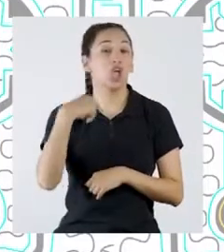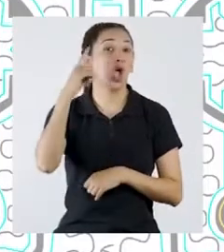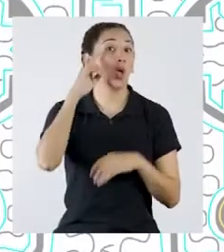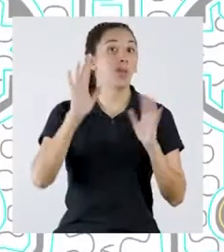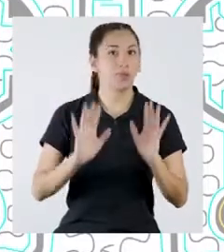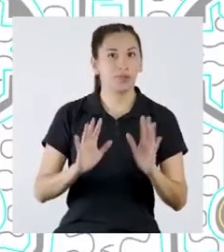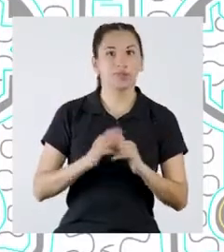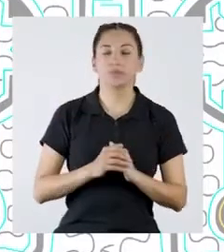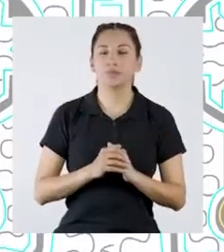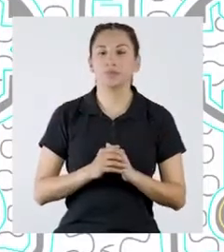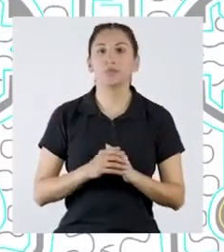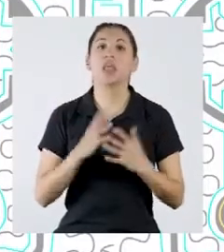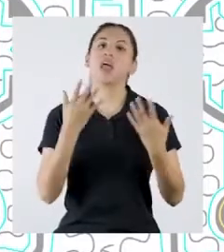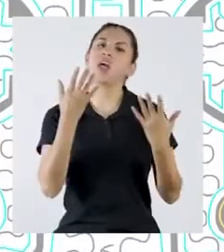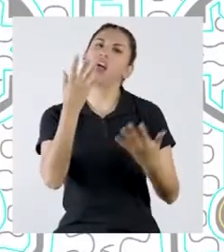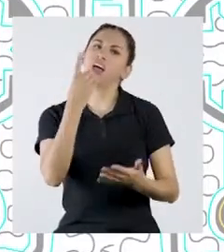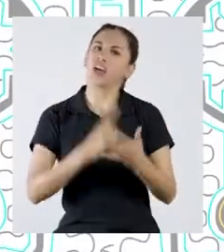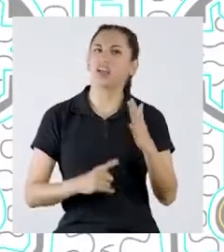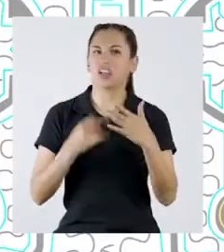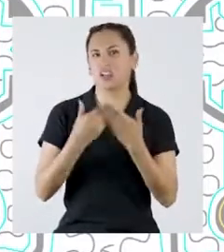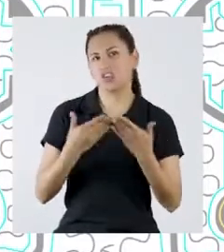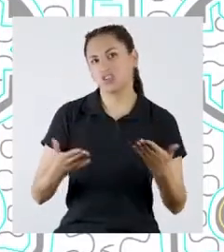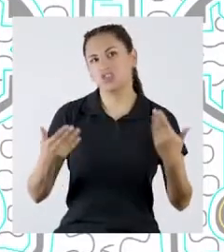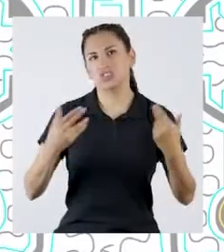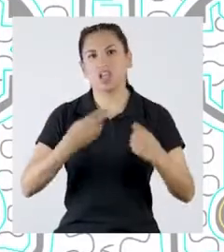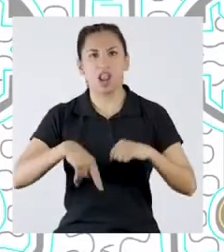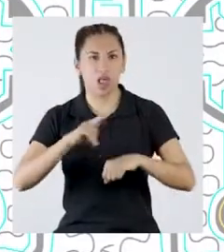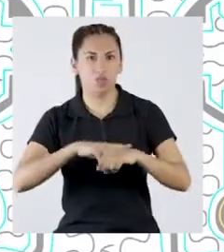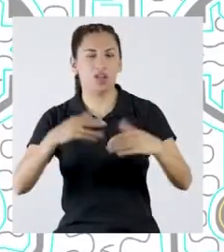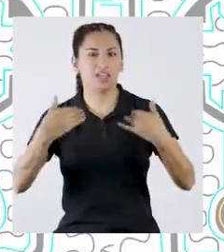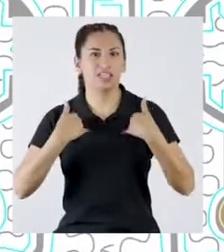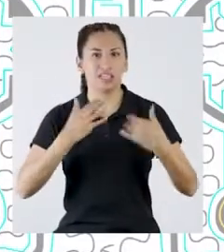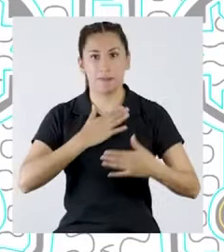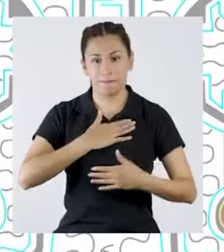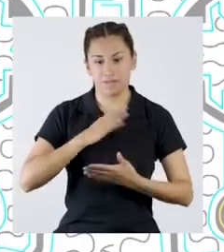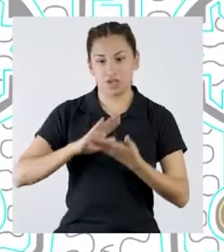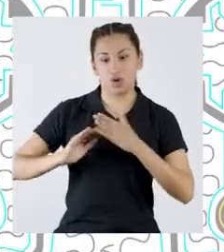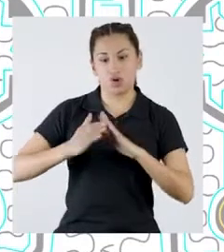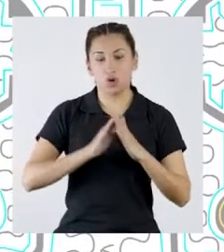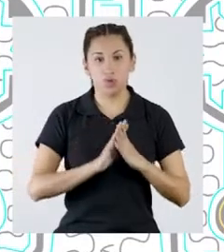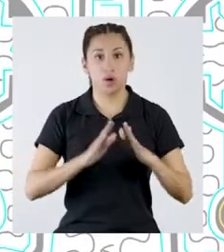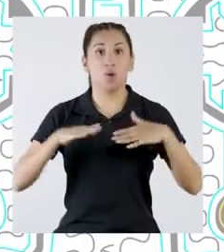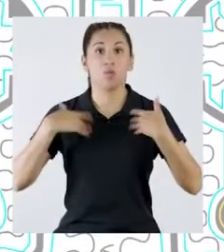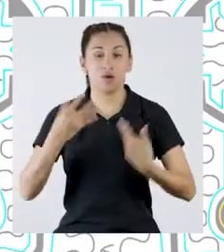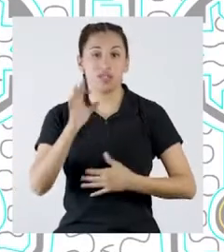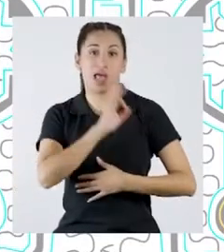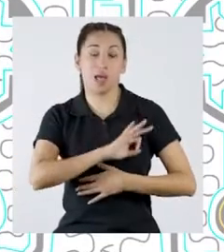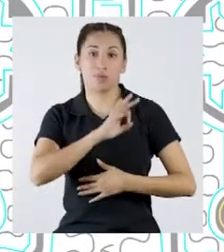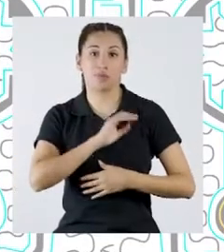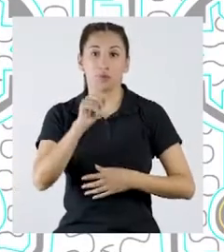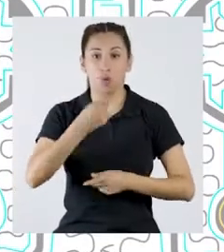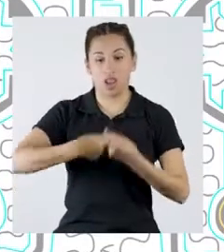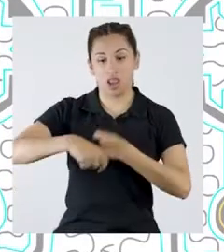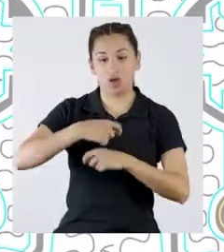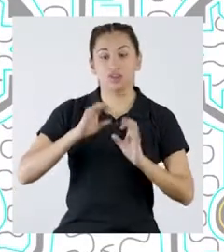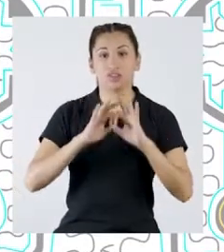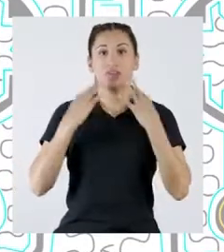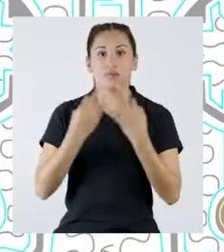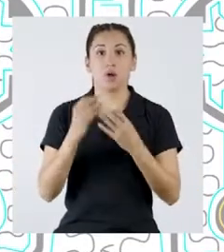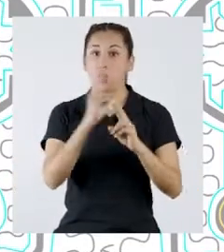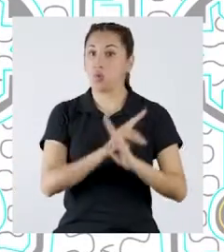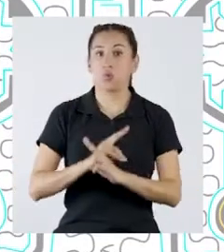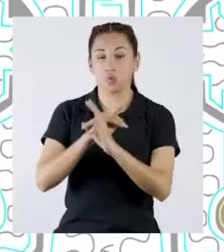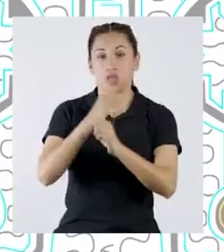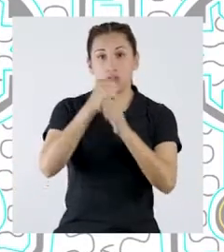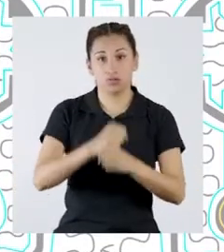ocurre esta. ¿Qué recursos naturales tiene mi comunidad que pueden ser aprovechados por un negocio familiar, cuidando